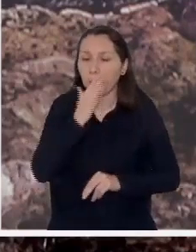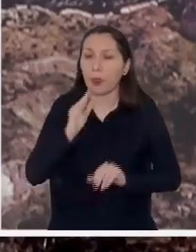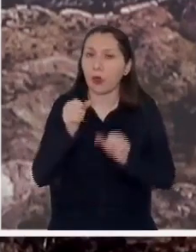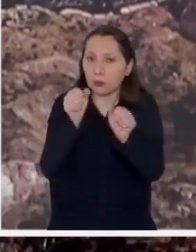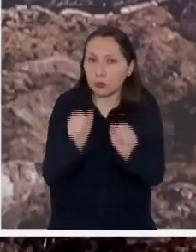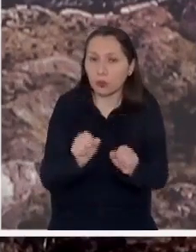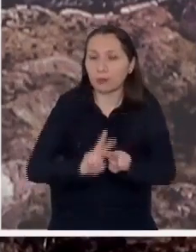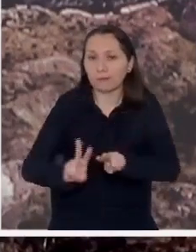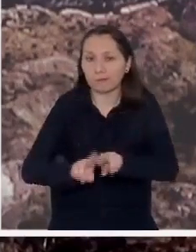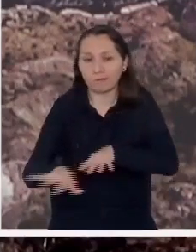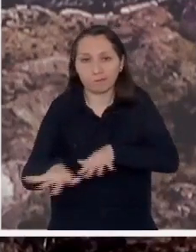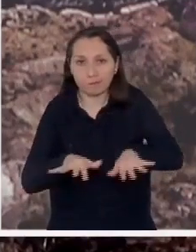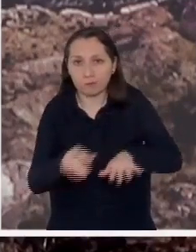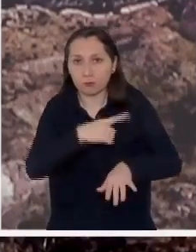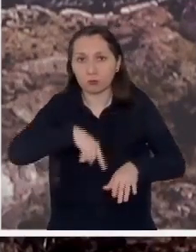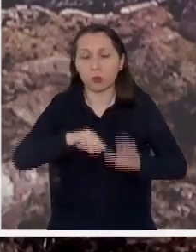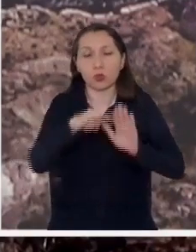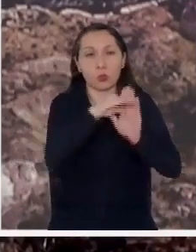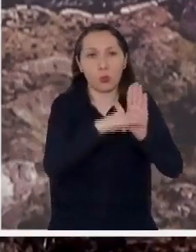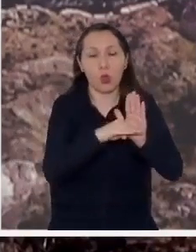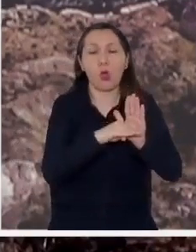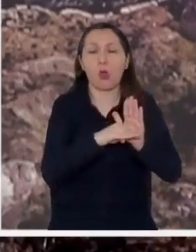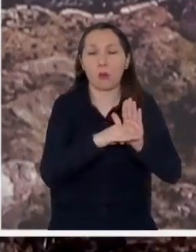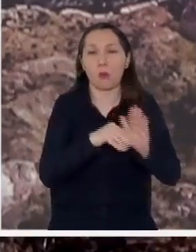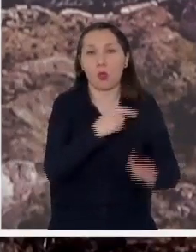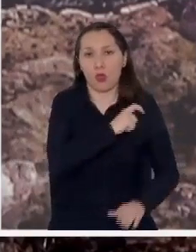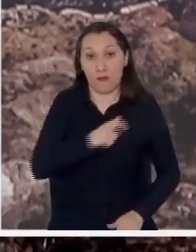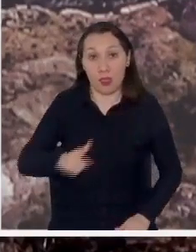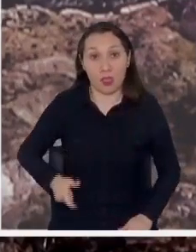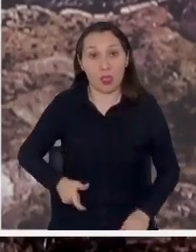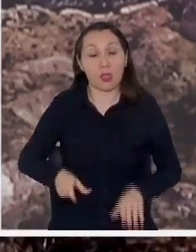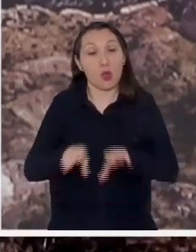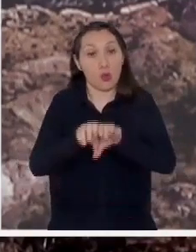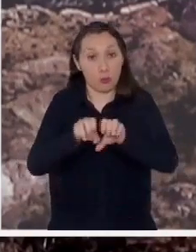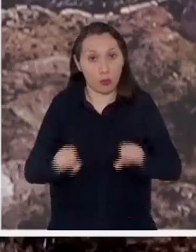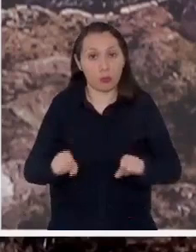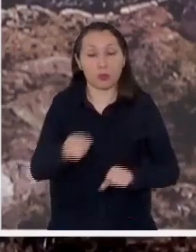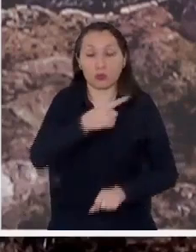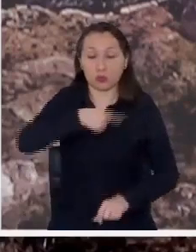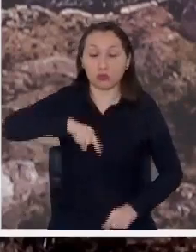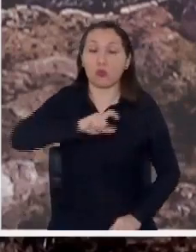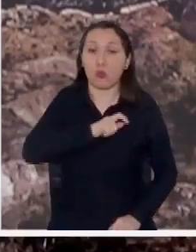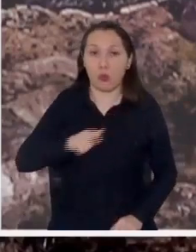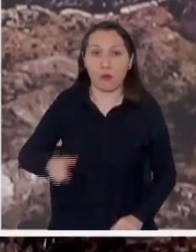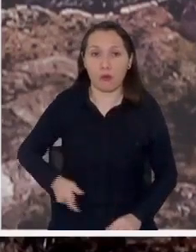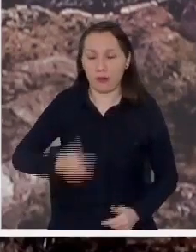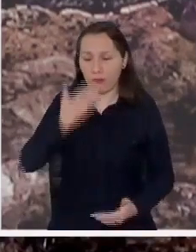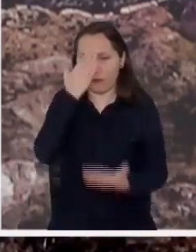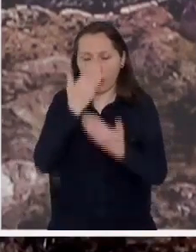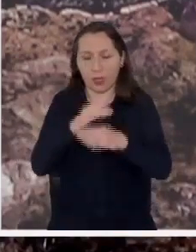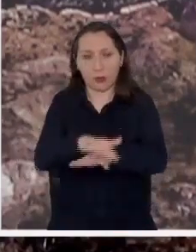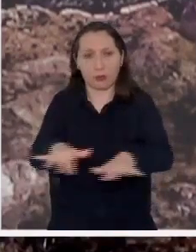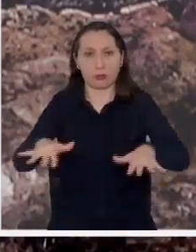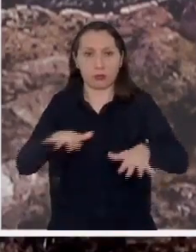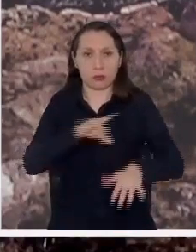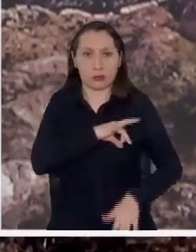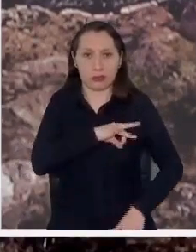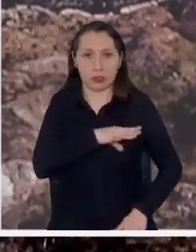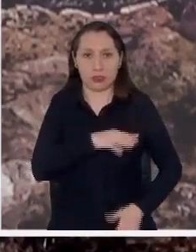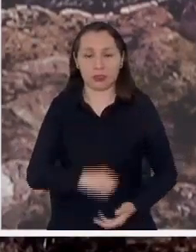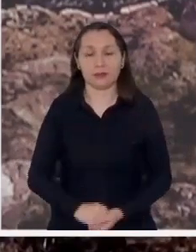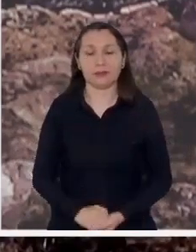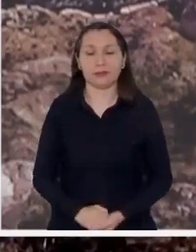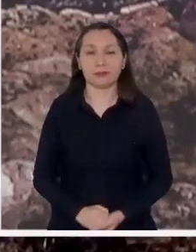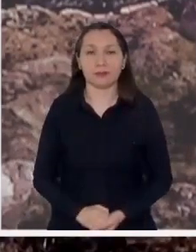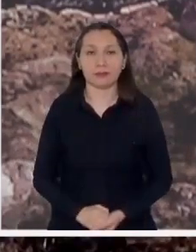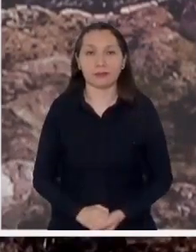posible nuestro programa de gobierno y nuestros compromisos como gobierno ante el pueblo de Chile